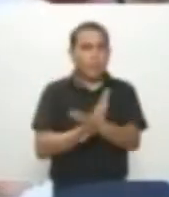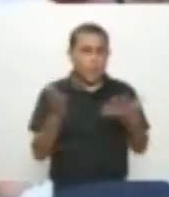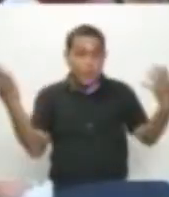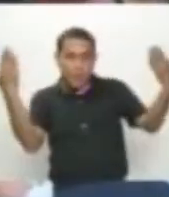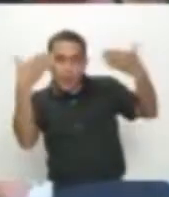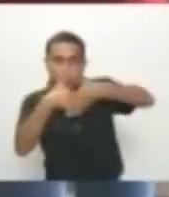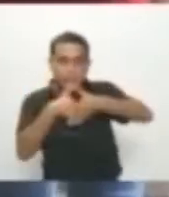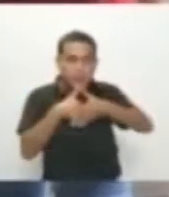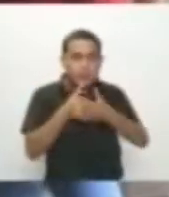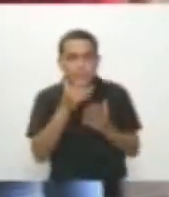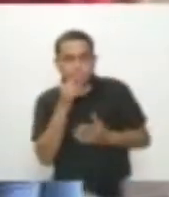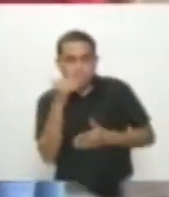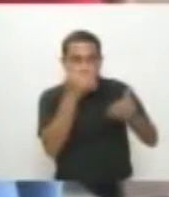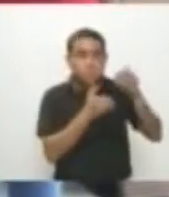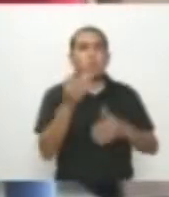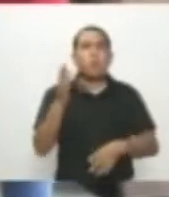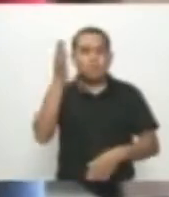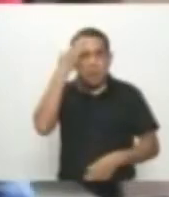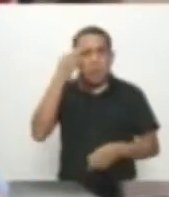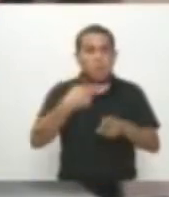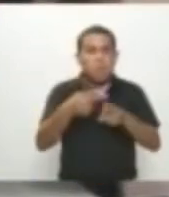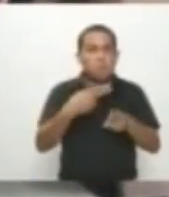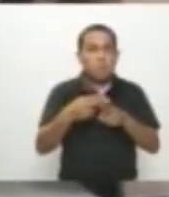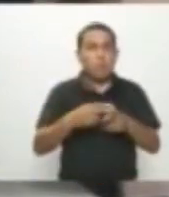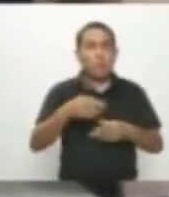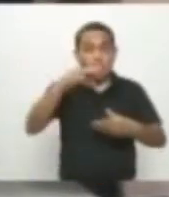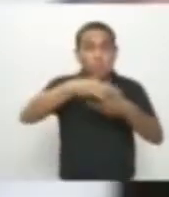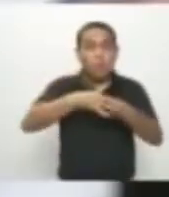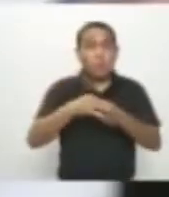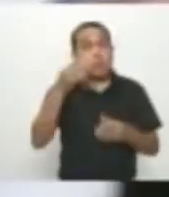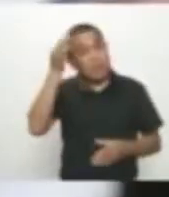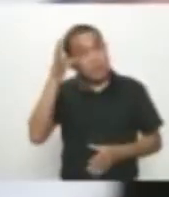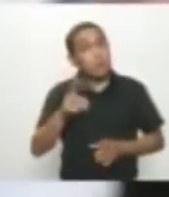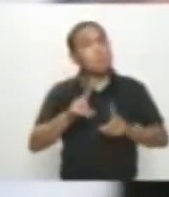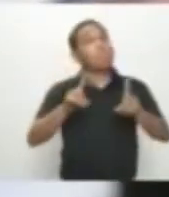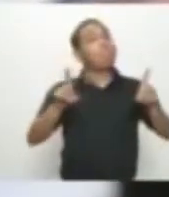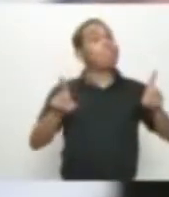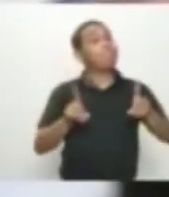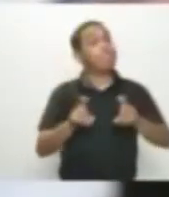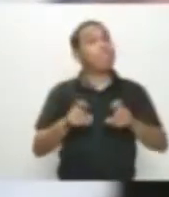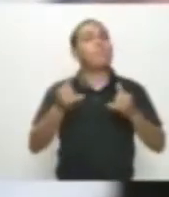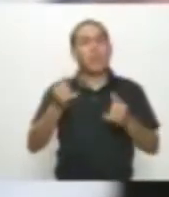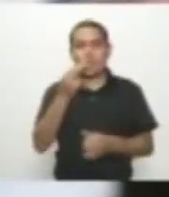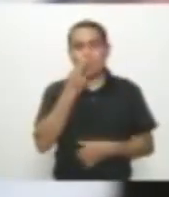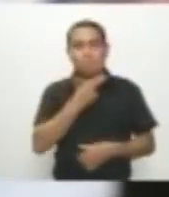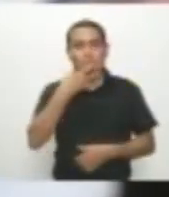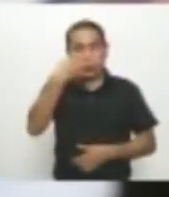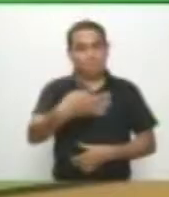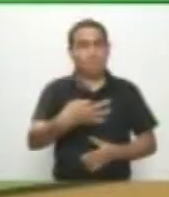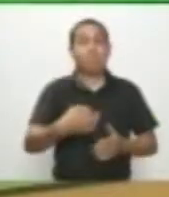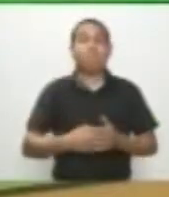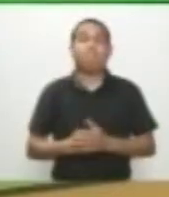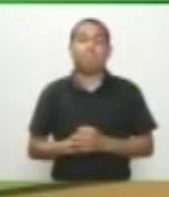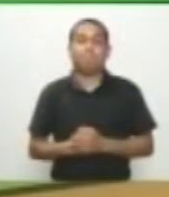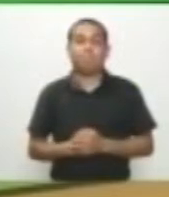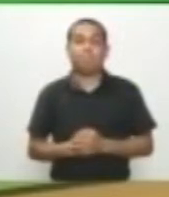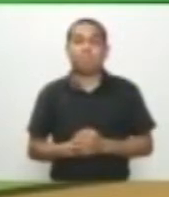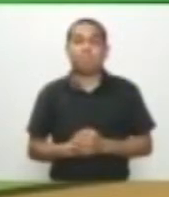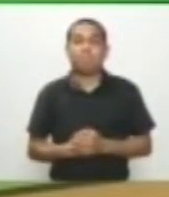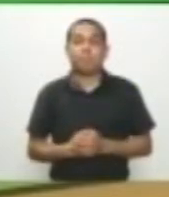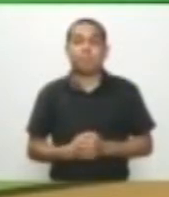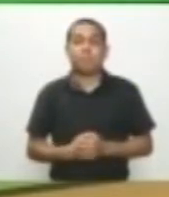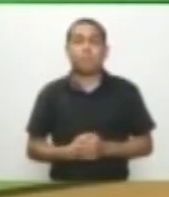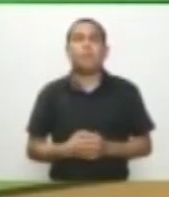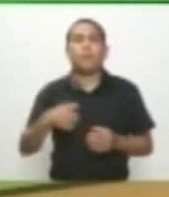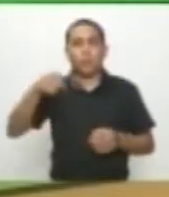siempre que se avecina un debate electoral se agita el caso? Pilar Bustamante, Las Noticias, un compromiso con la verdad. Y hoy se cumplieron las